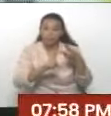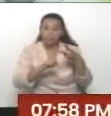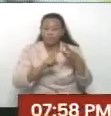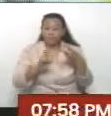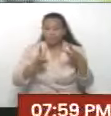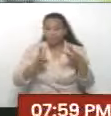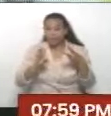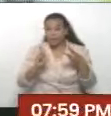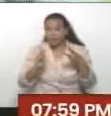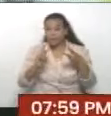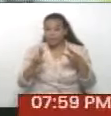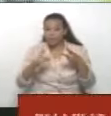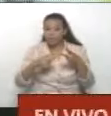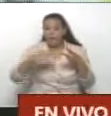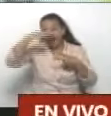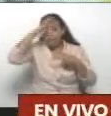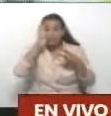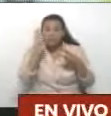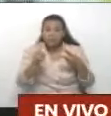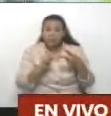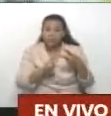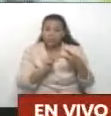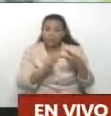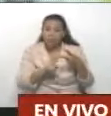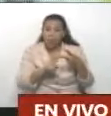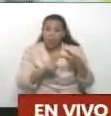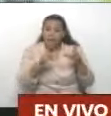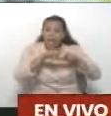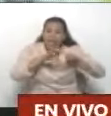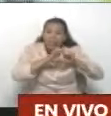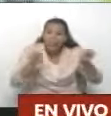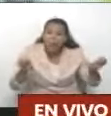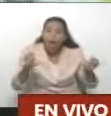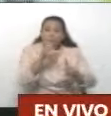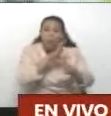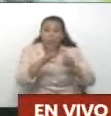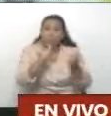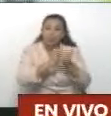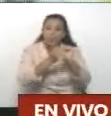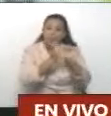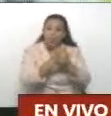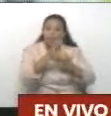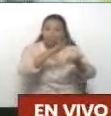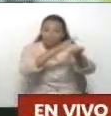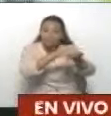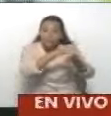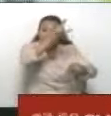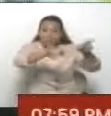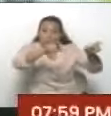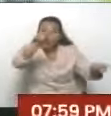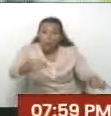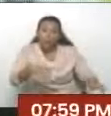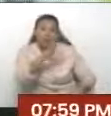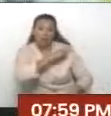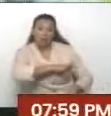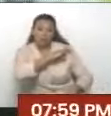vértice, atención en educación, cultura y deporte, atención integral en lo